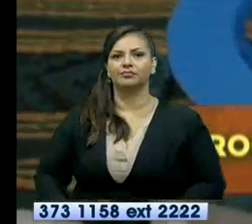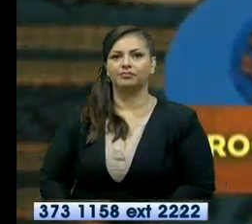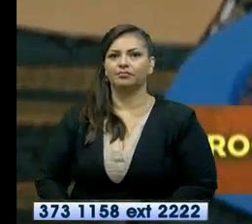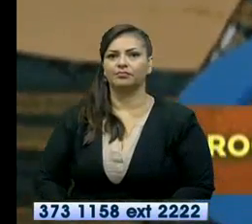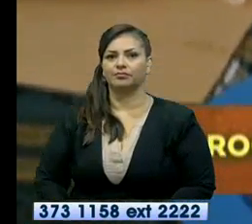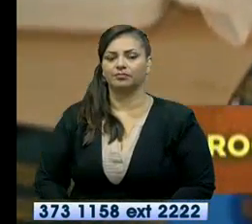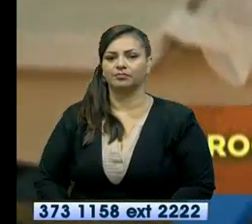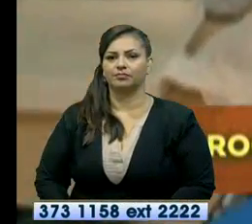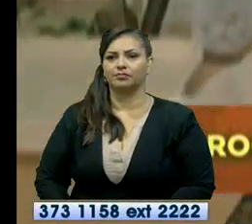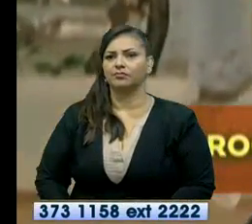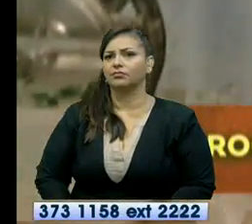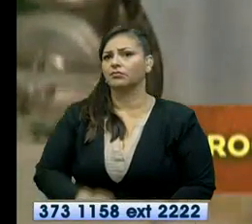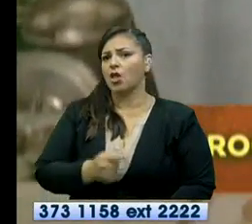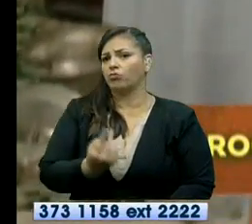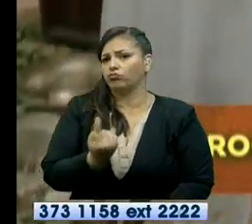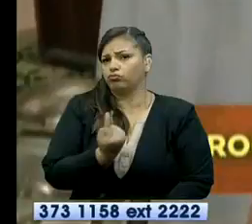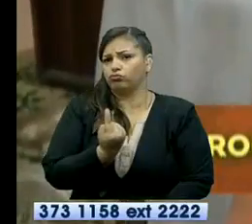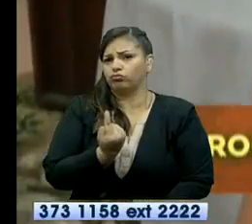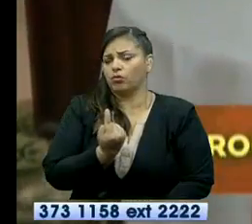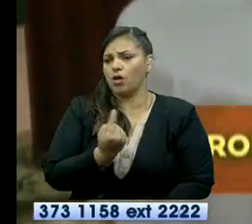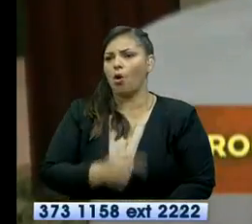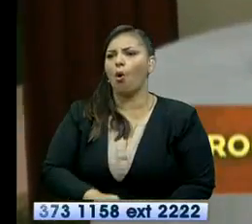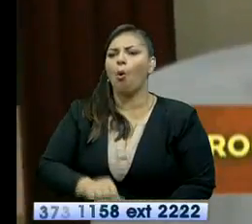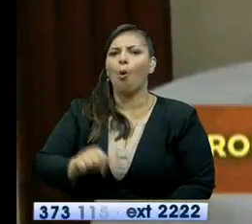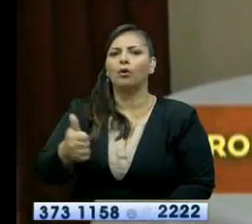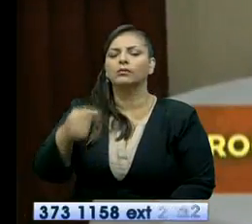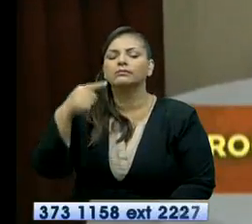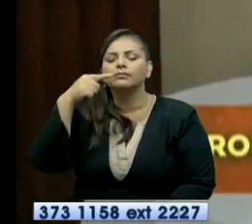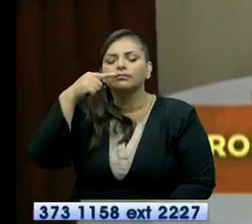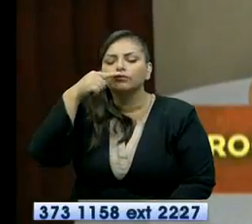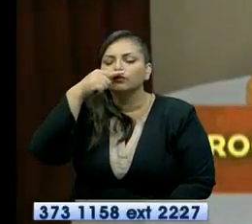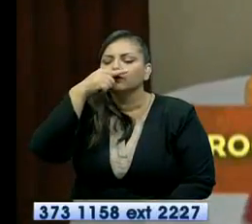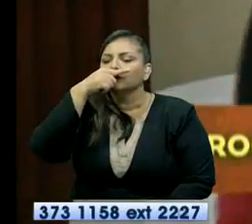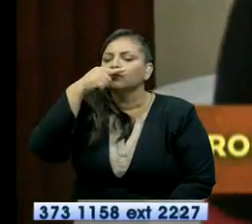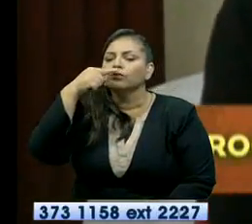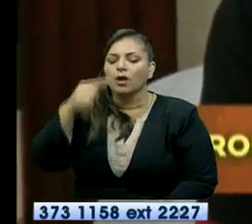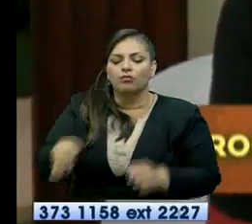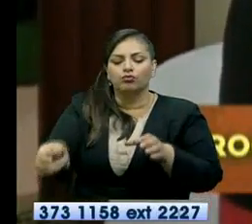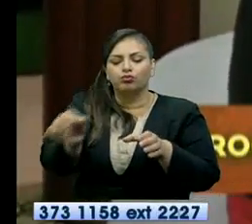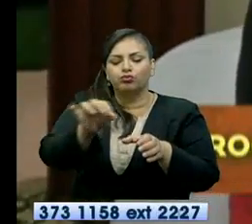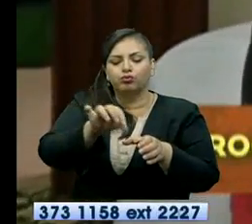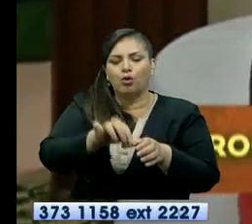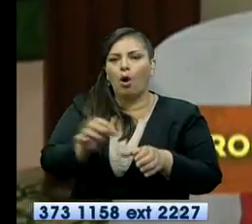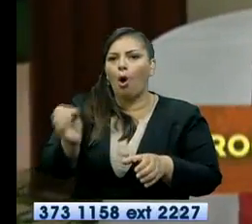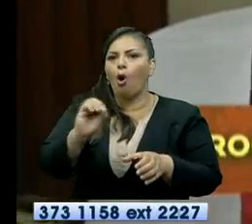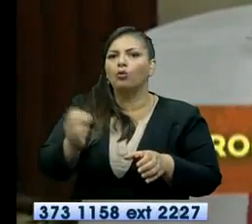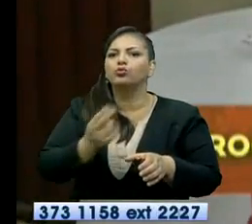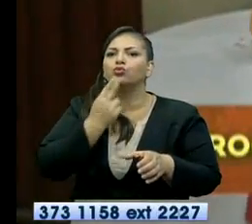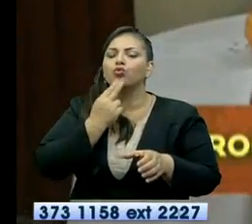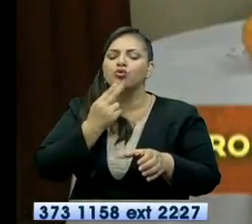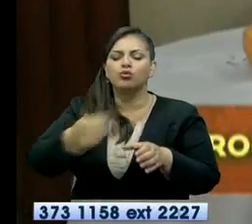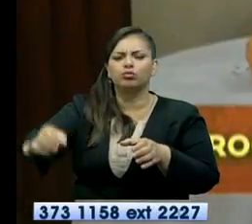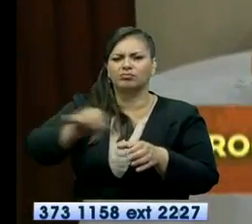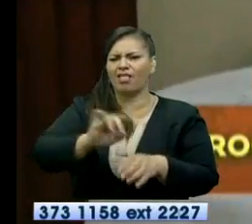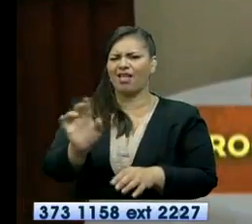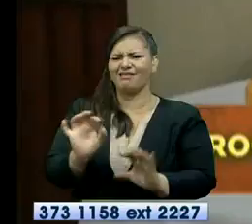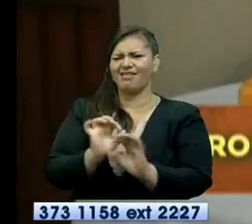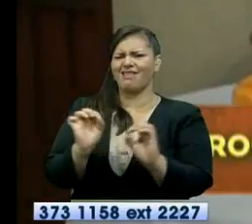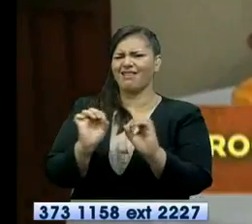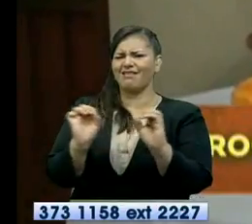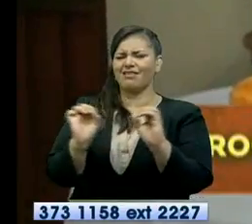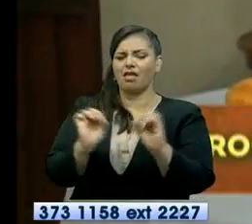ni con dulces ni con pimienta de olor porque en realidad todo esto este es el